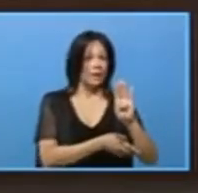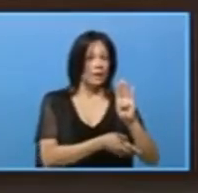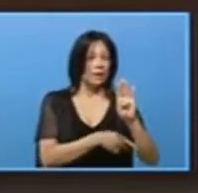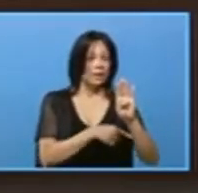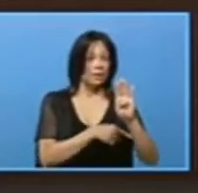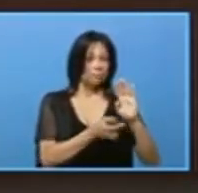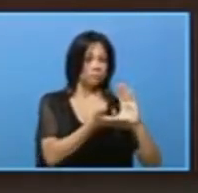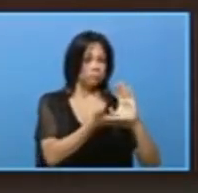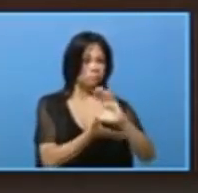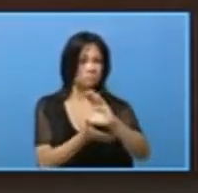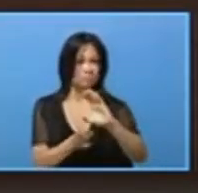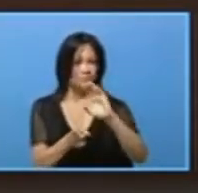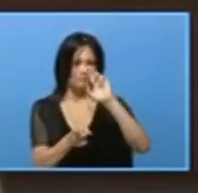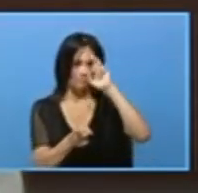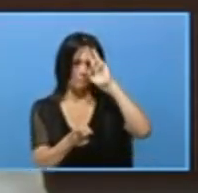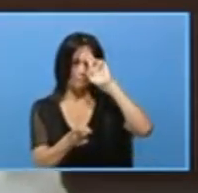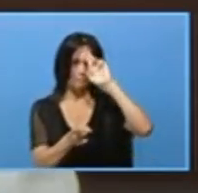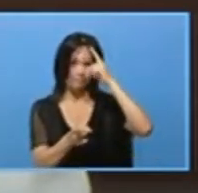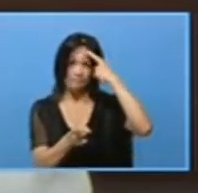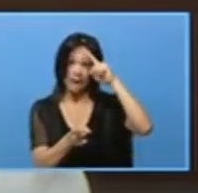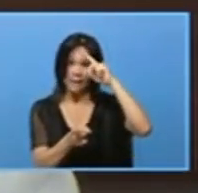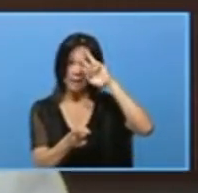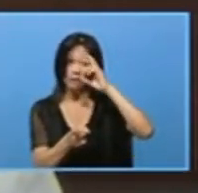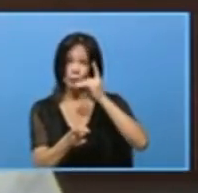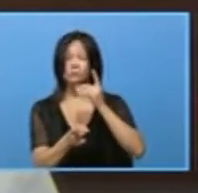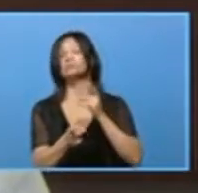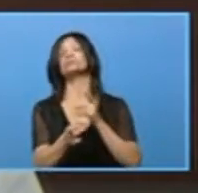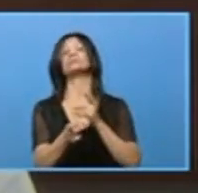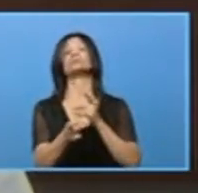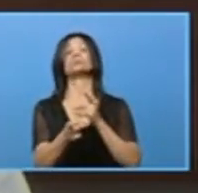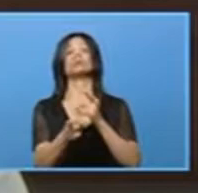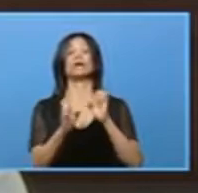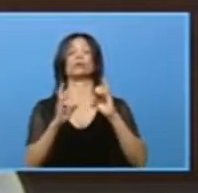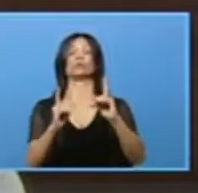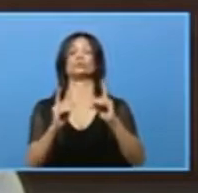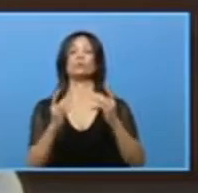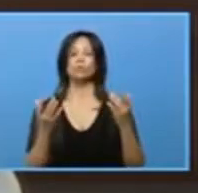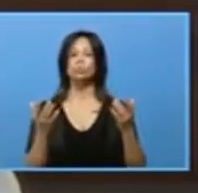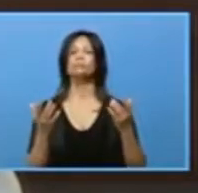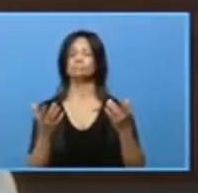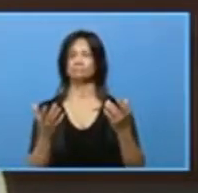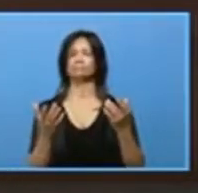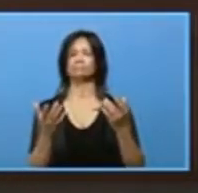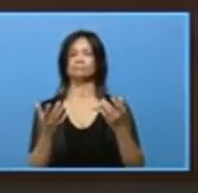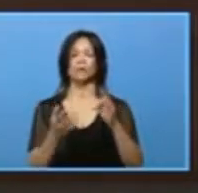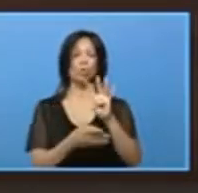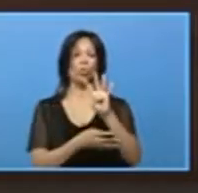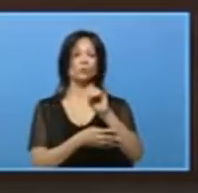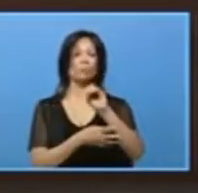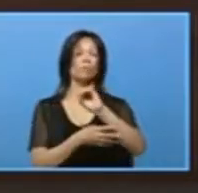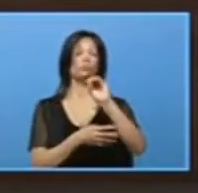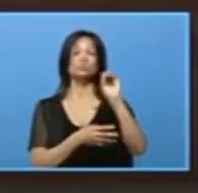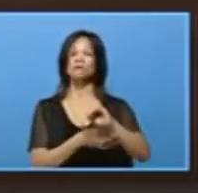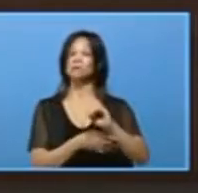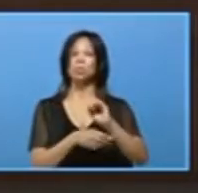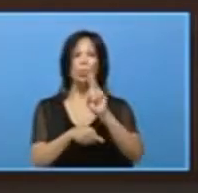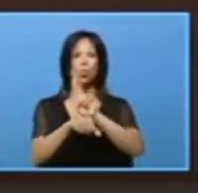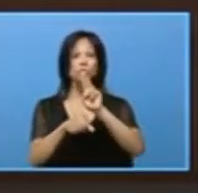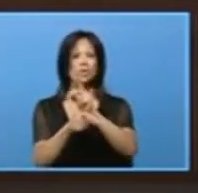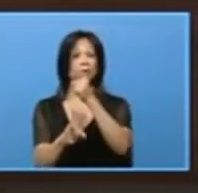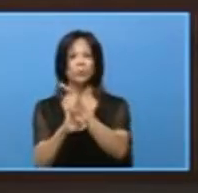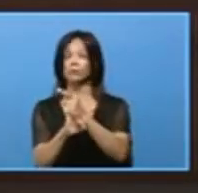la pasan haciendo enunciaciones y proyectos y cosas. Él fue específico en áreas específicas y eso es un